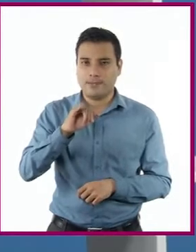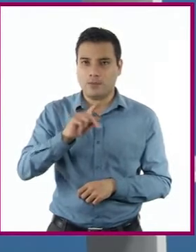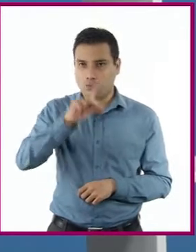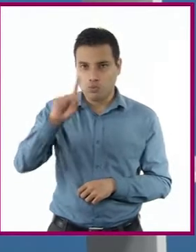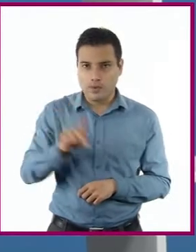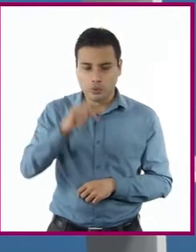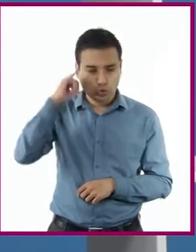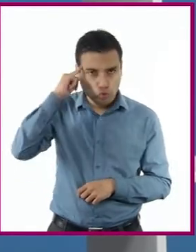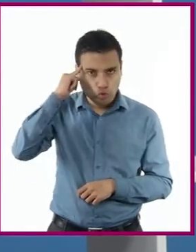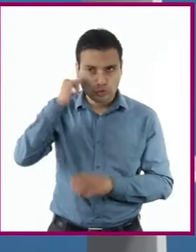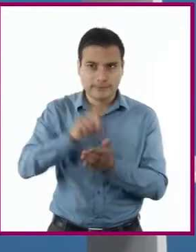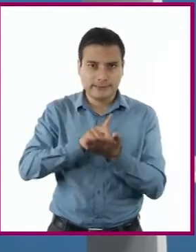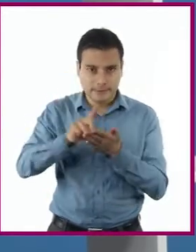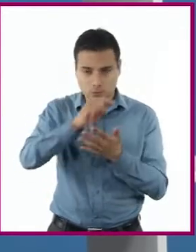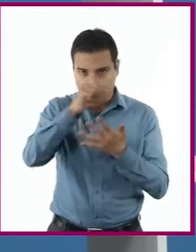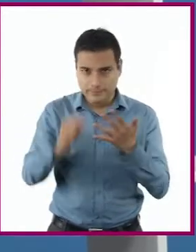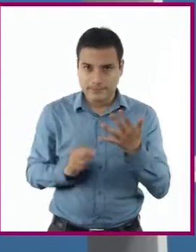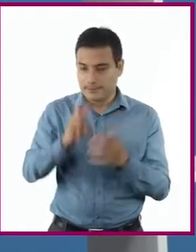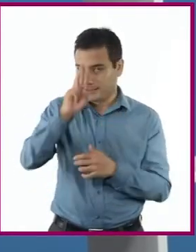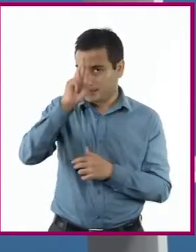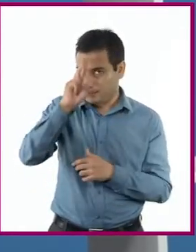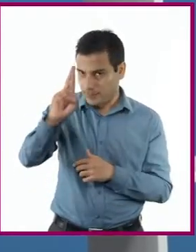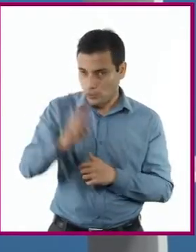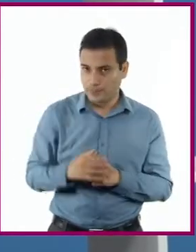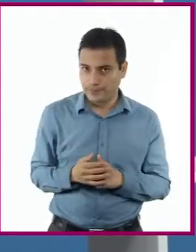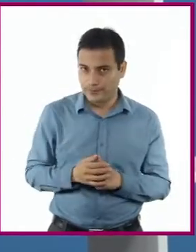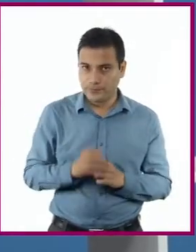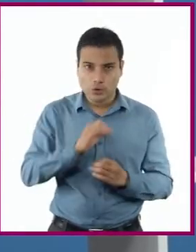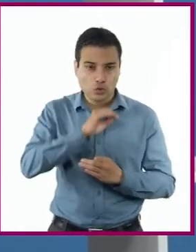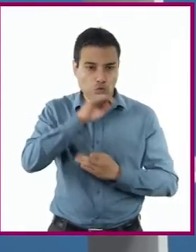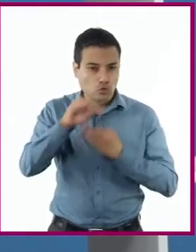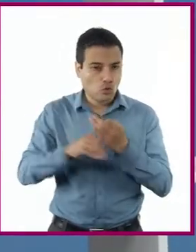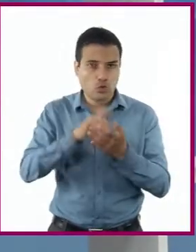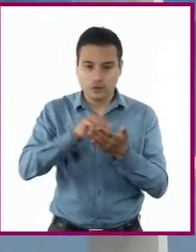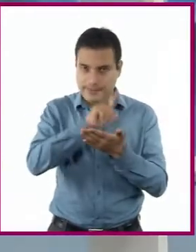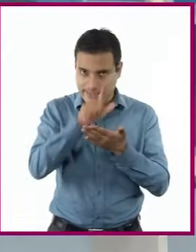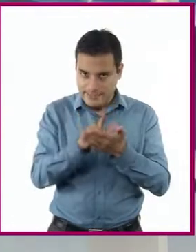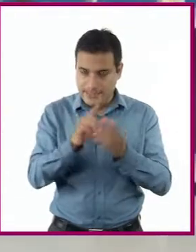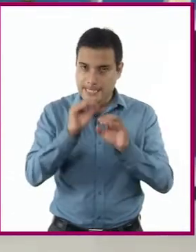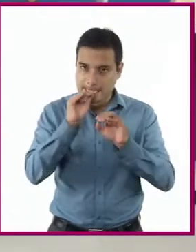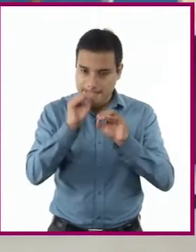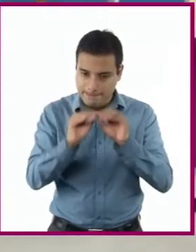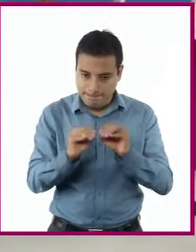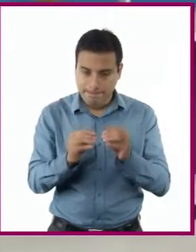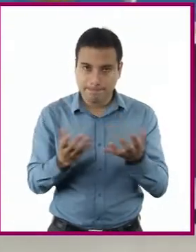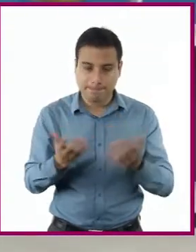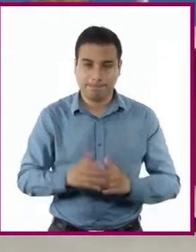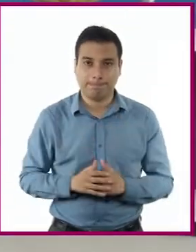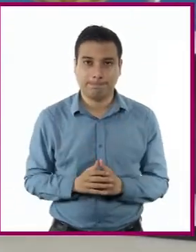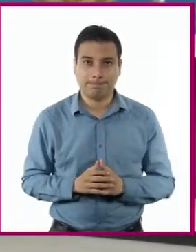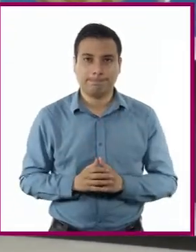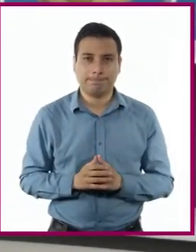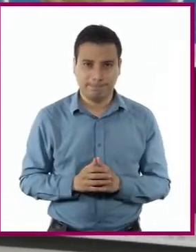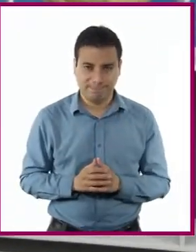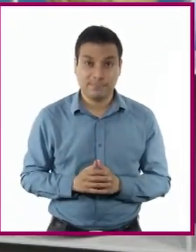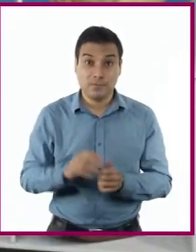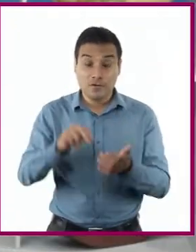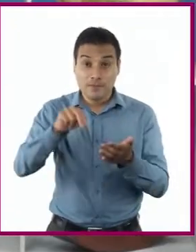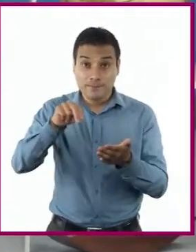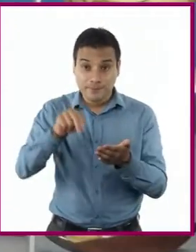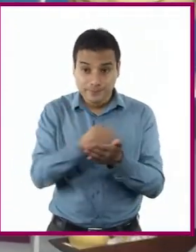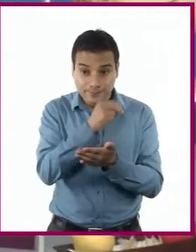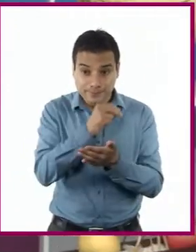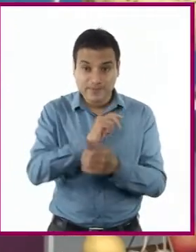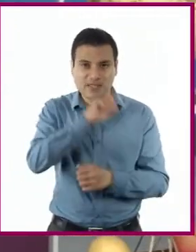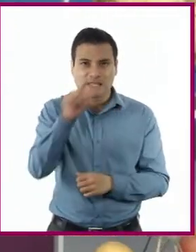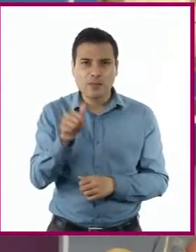y van a respetar su cultura, y todo lo van a hacer ley en la Constitución. Pero ya luego que los firmaron, los